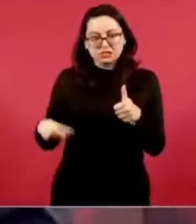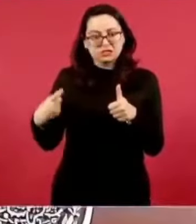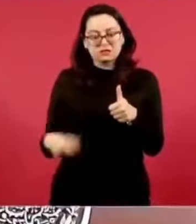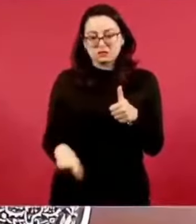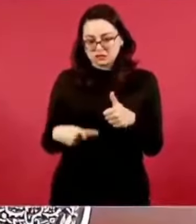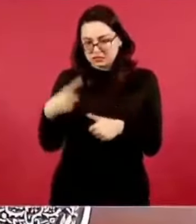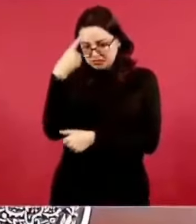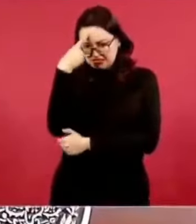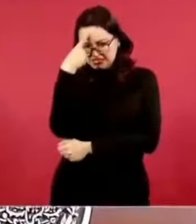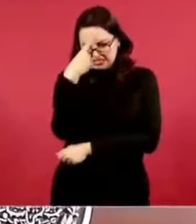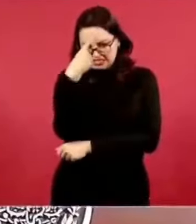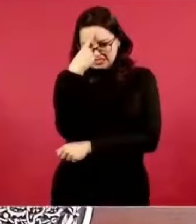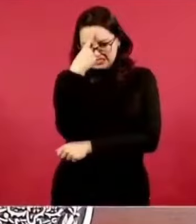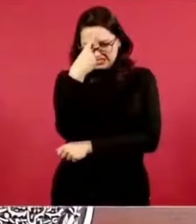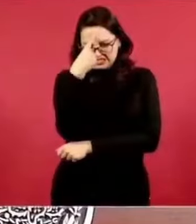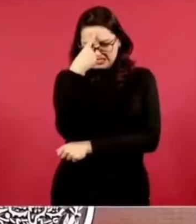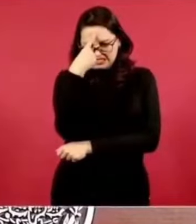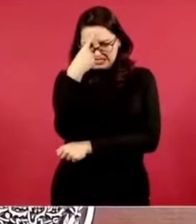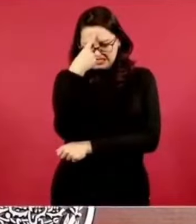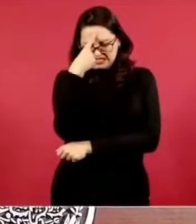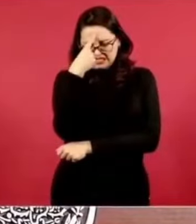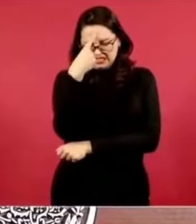hasta